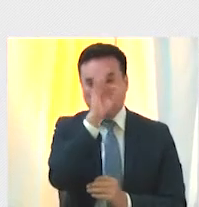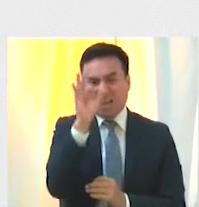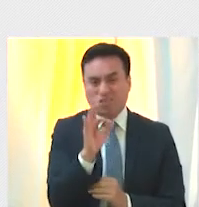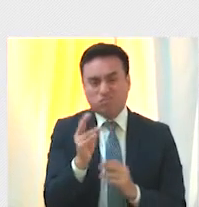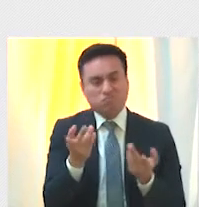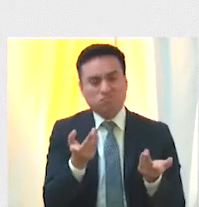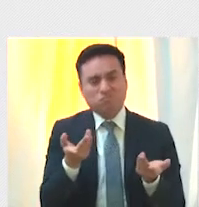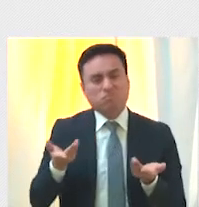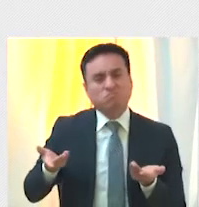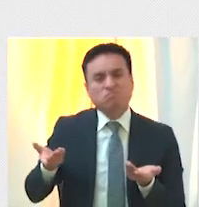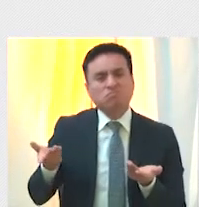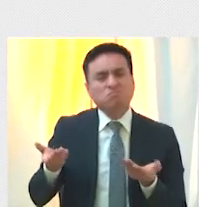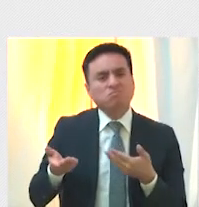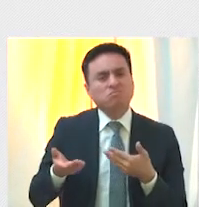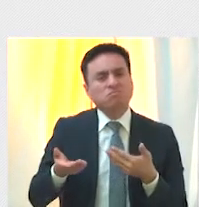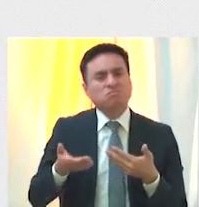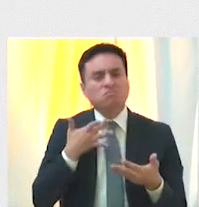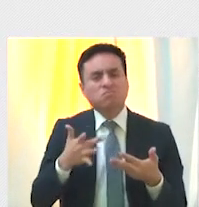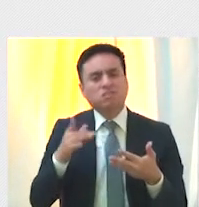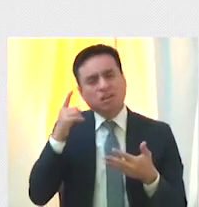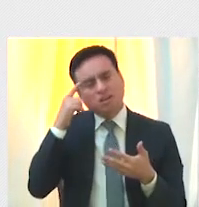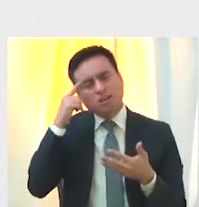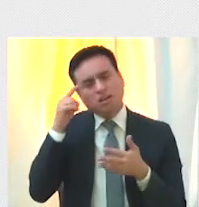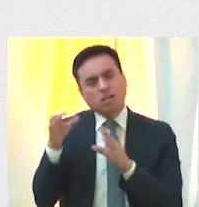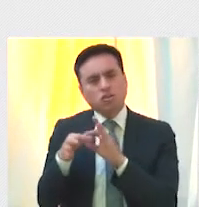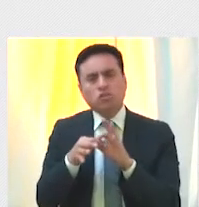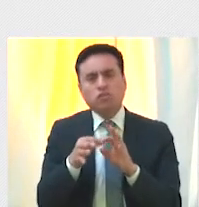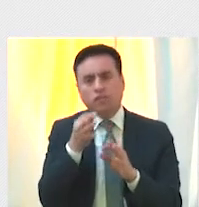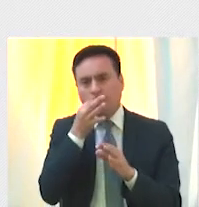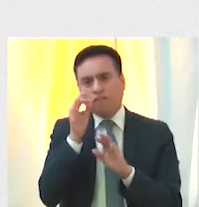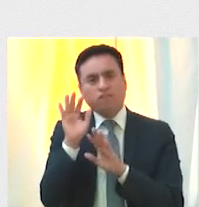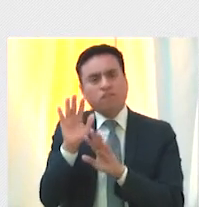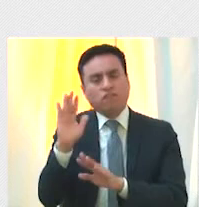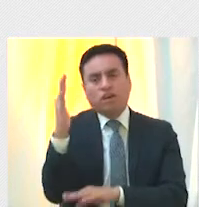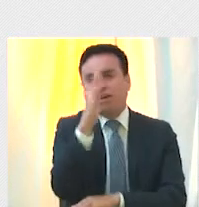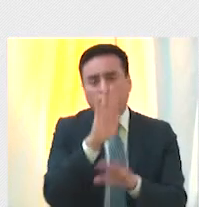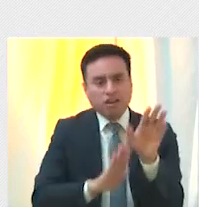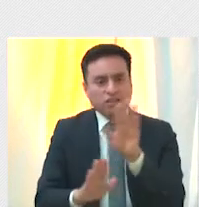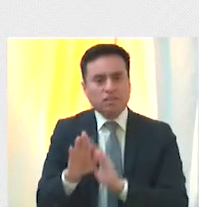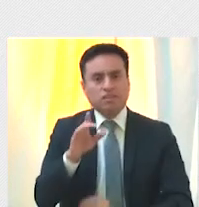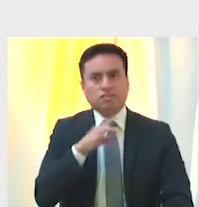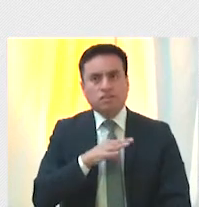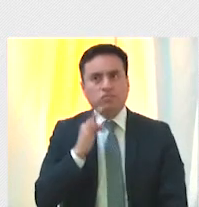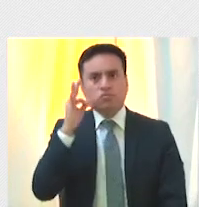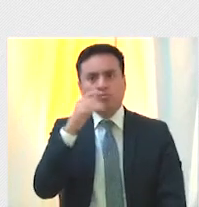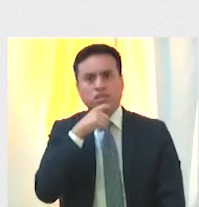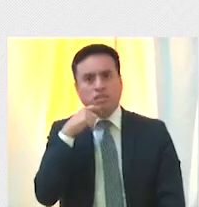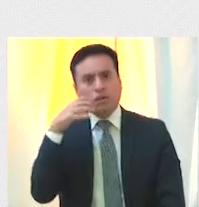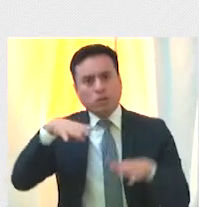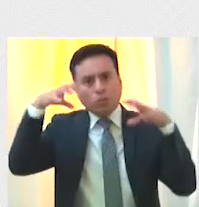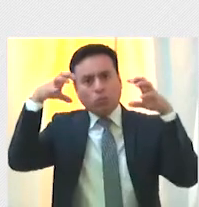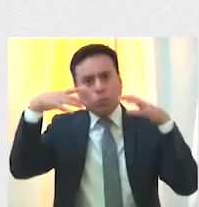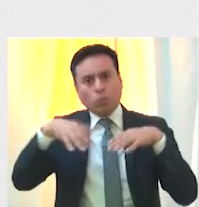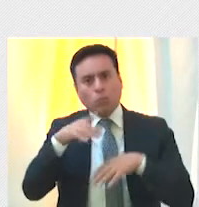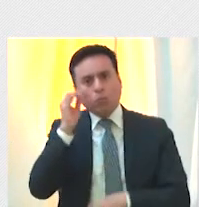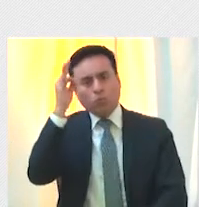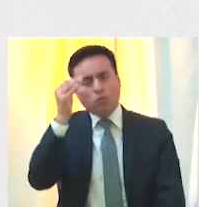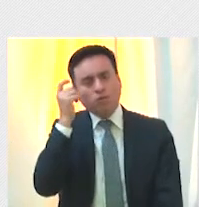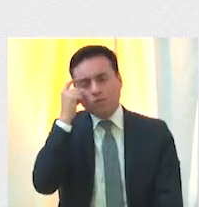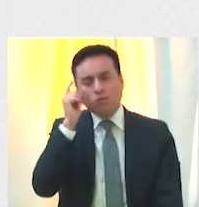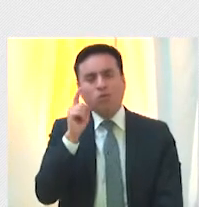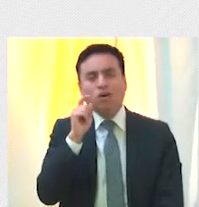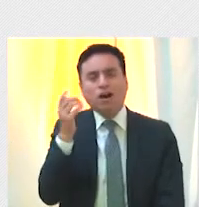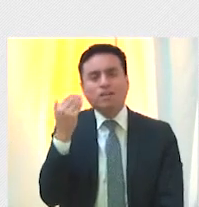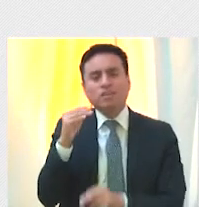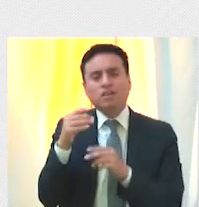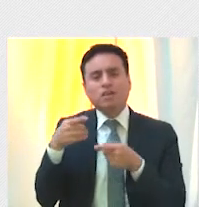de una razón demasiado verde, de que nos hayamos dado cuenta de que Chile iba a tener una sequía muy grande. Eso sencillamente viene de un